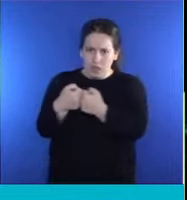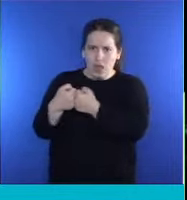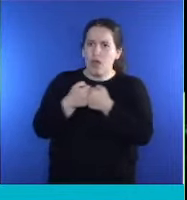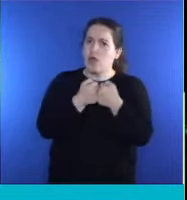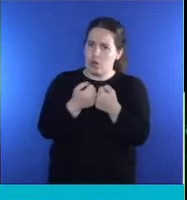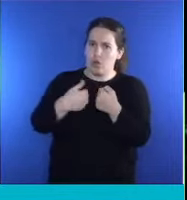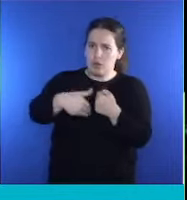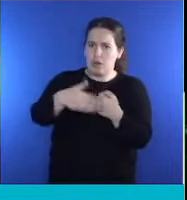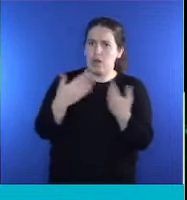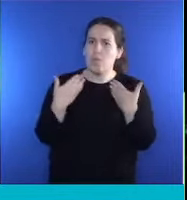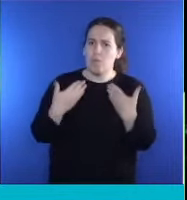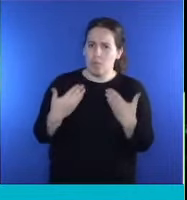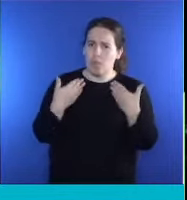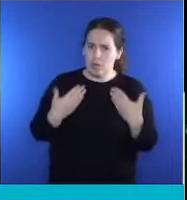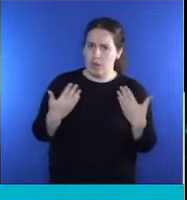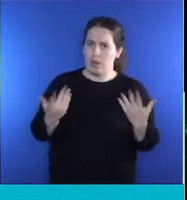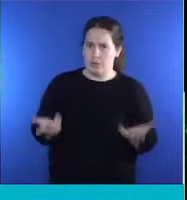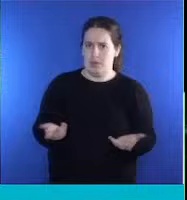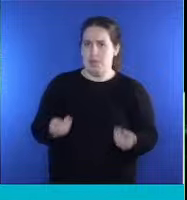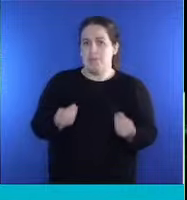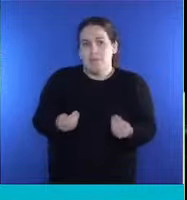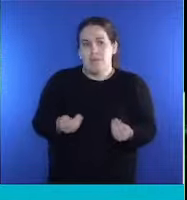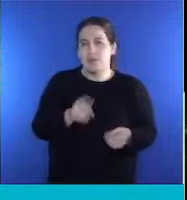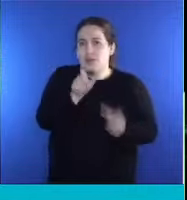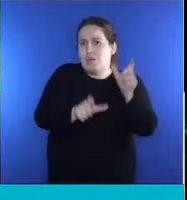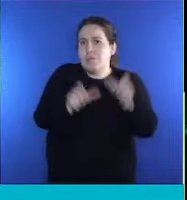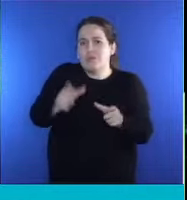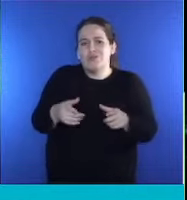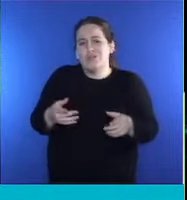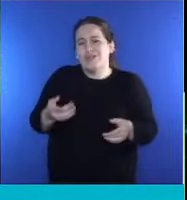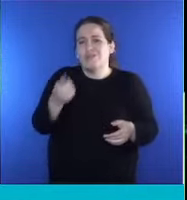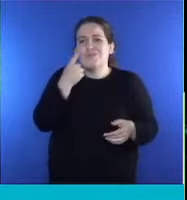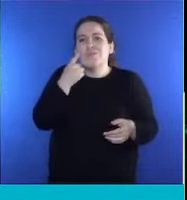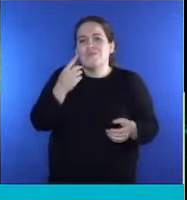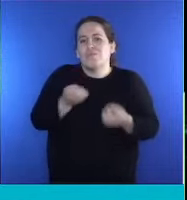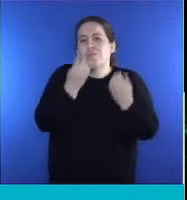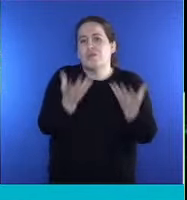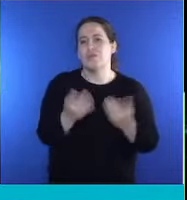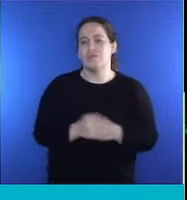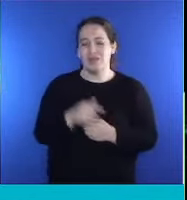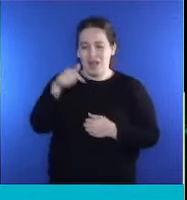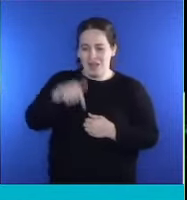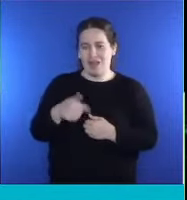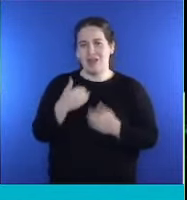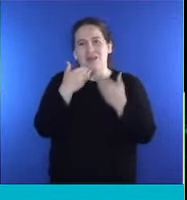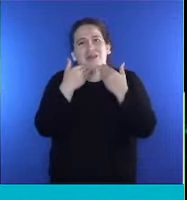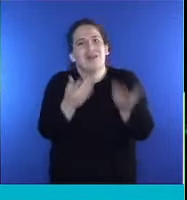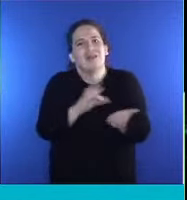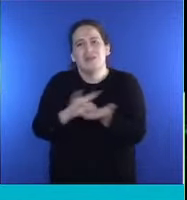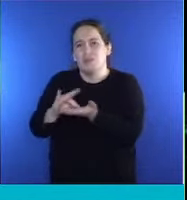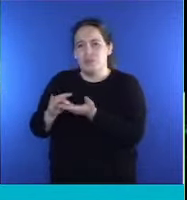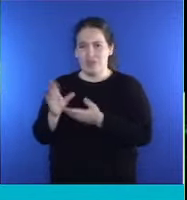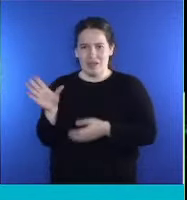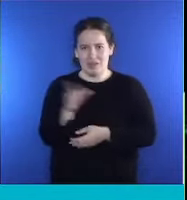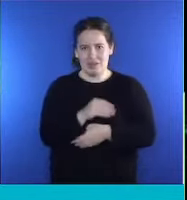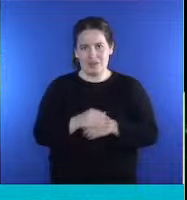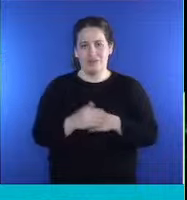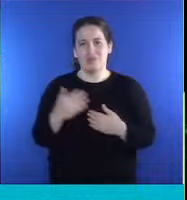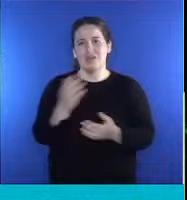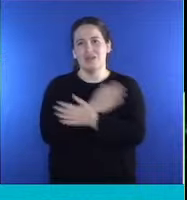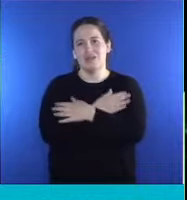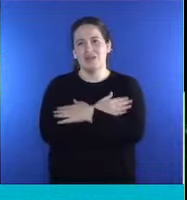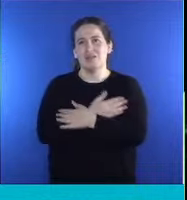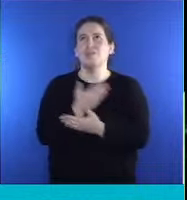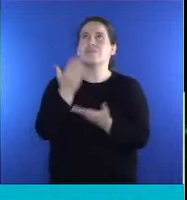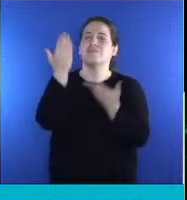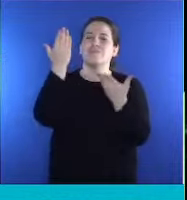necesitamos llegar para que la gente viva mejor así que desde acá y gracias a todos los diputados y diputadas un abrazo grande al cielo